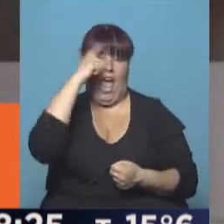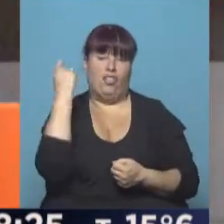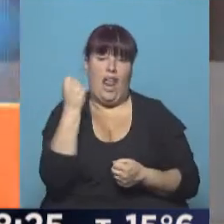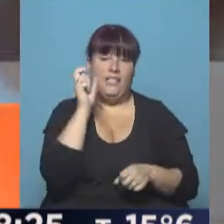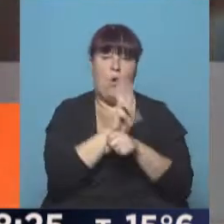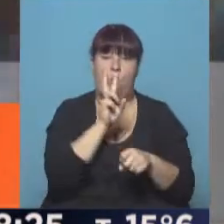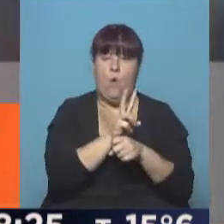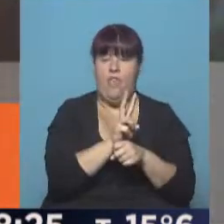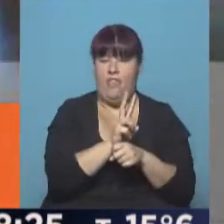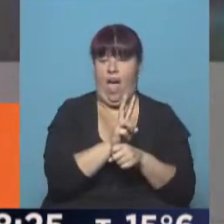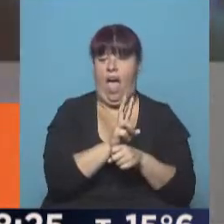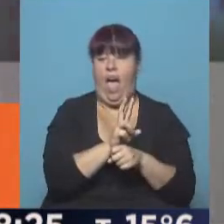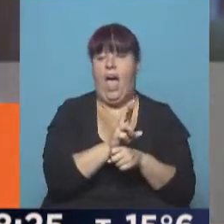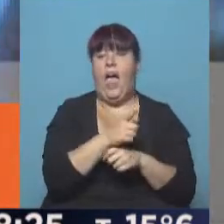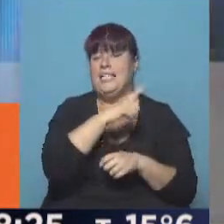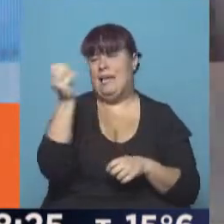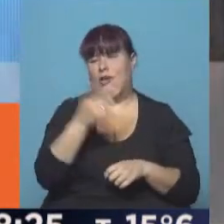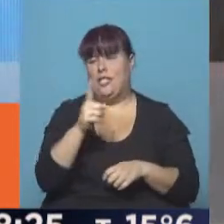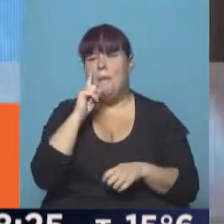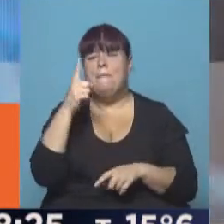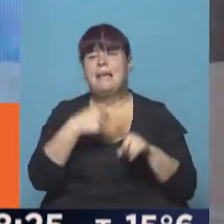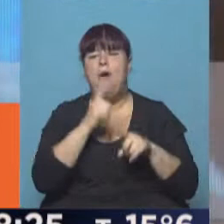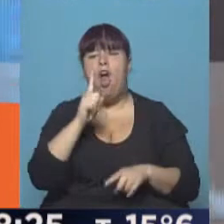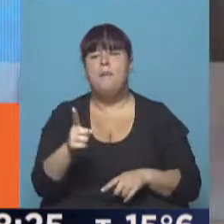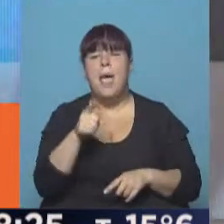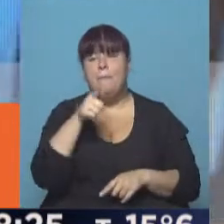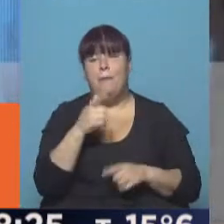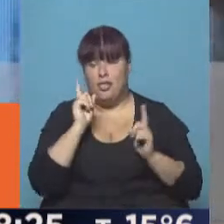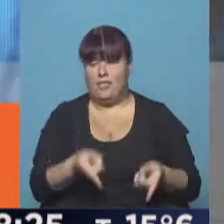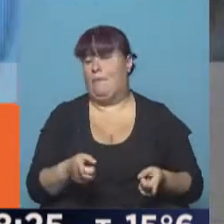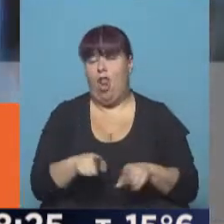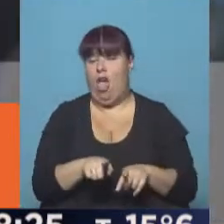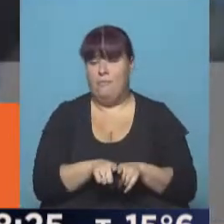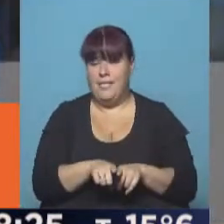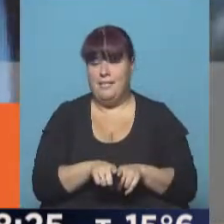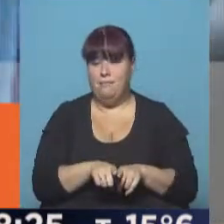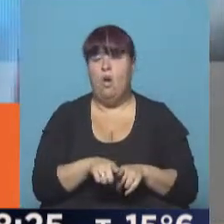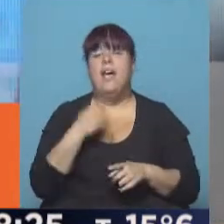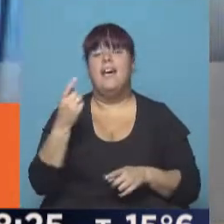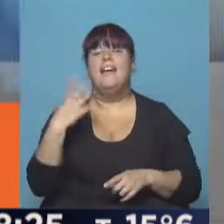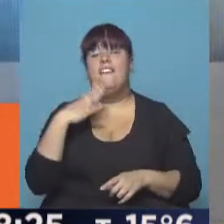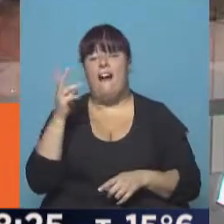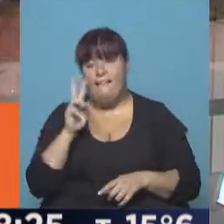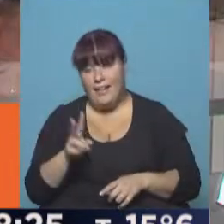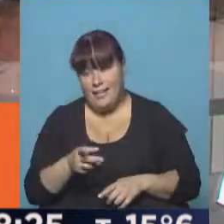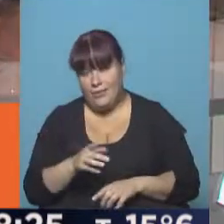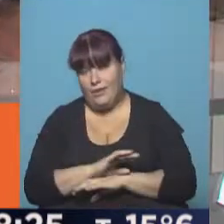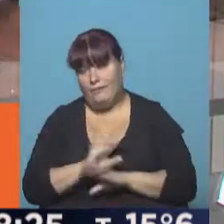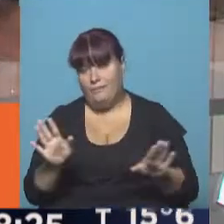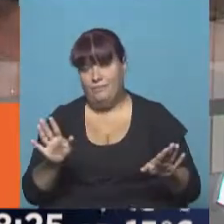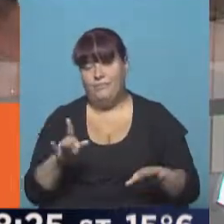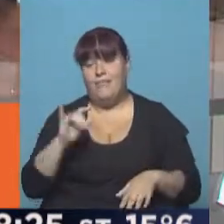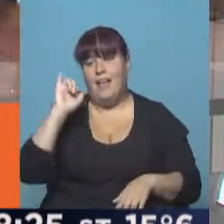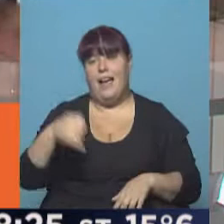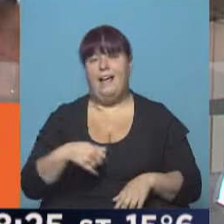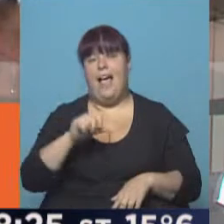ultranacionalista y proteccionista, no al 100%, al 1000 por 1000, pero eso es populismo también. Claro, y entonces, si hay algo que le faltaba a Venezuela, era el